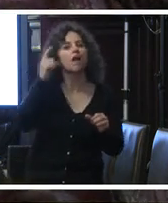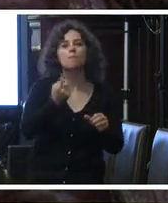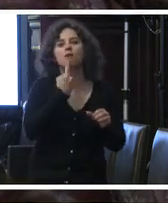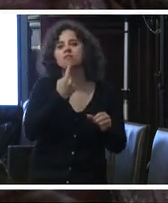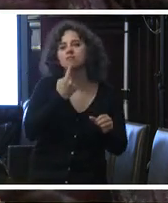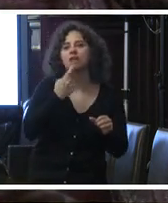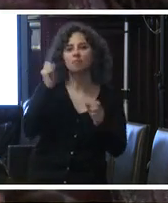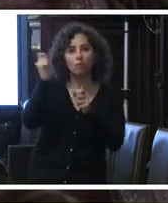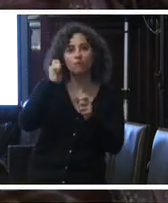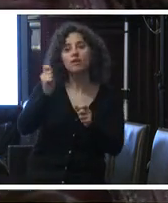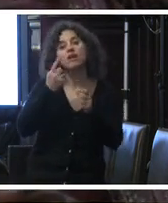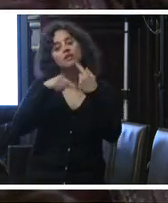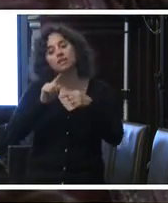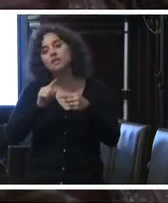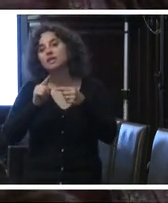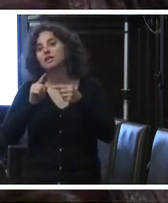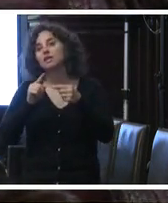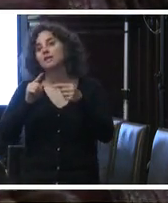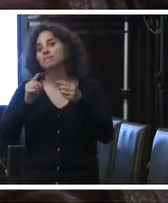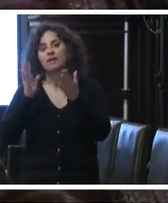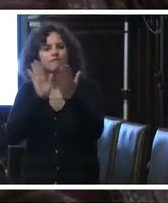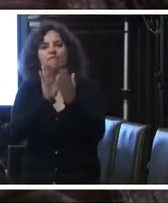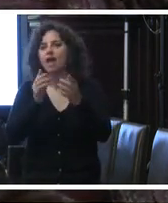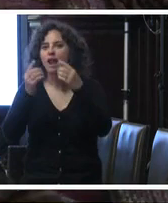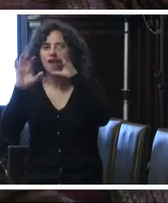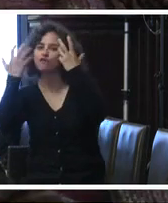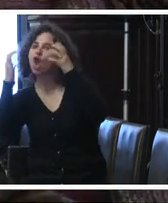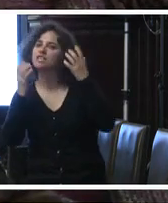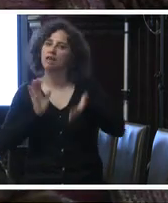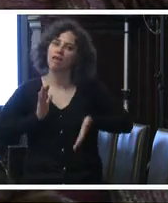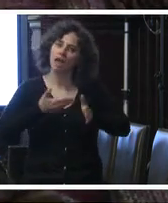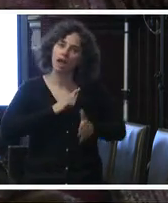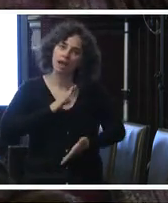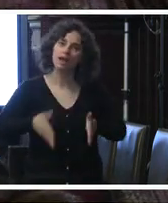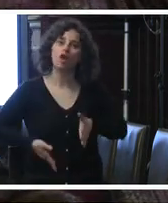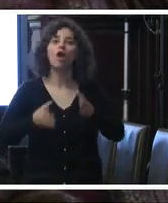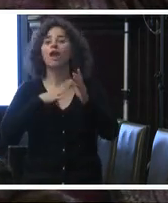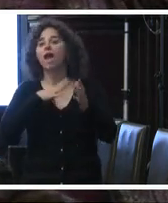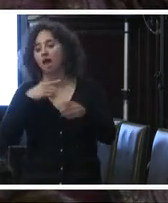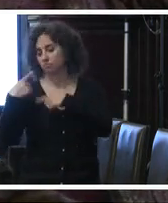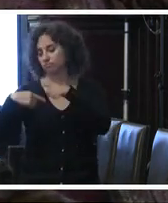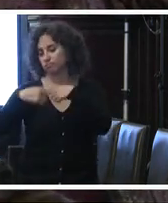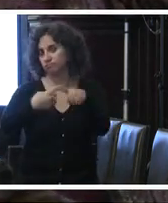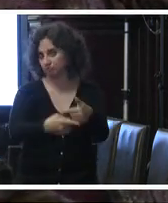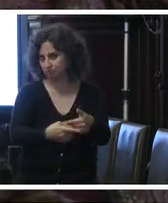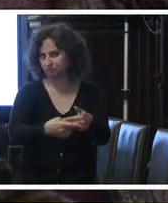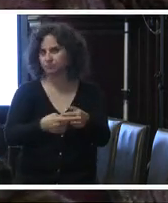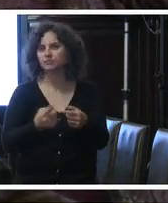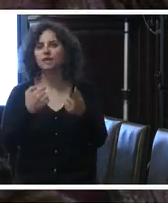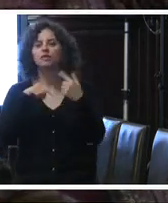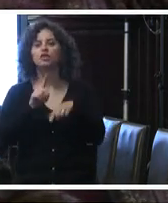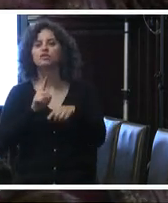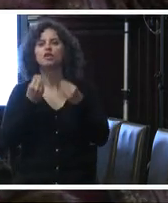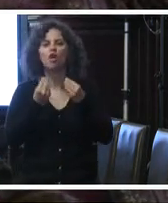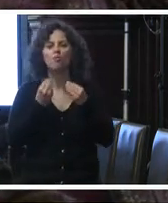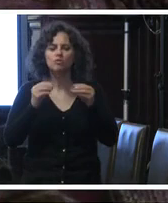y enfrentar esta diversidad de violencias de género que se van dando, ¿no? Respecto a cómo se